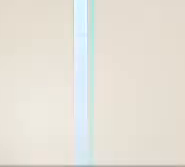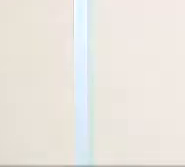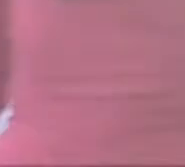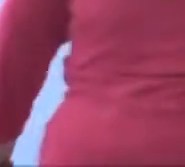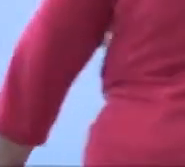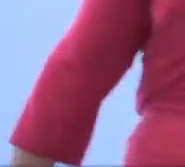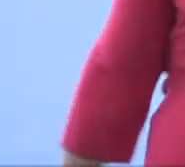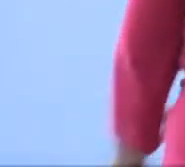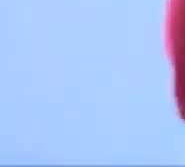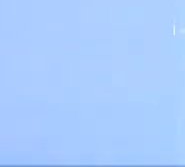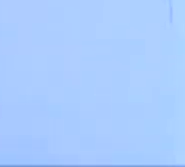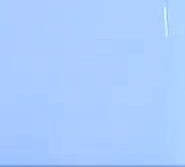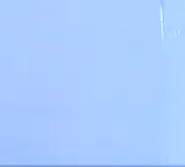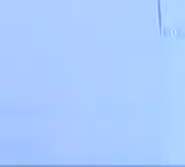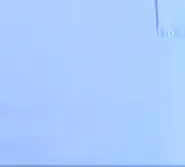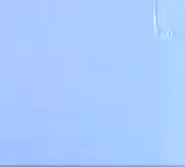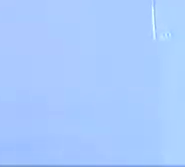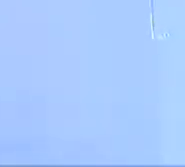su